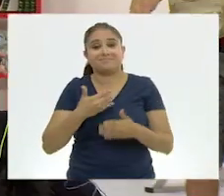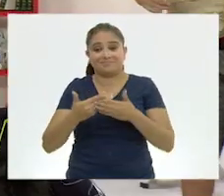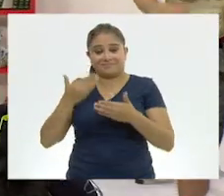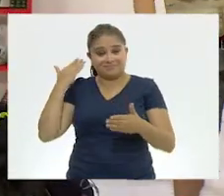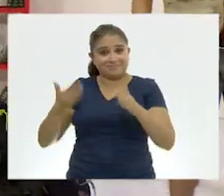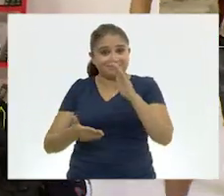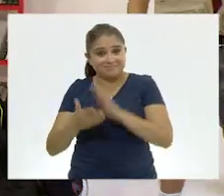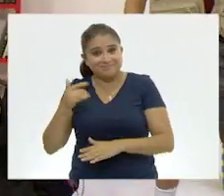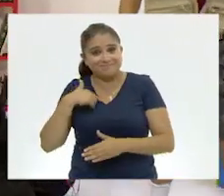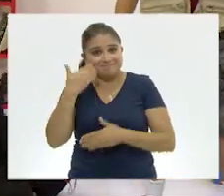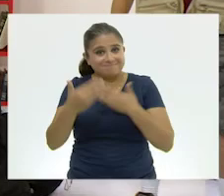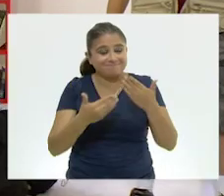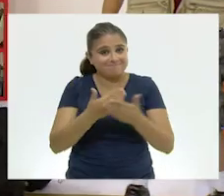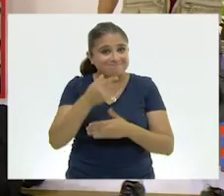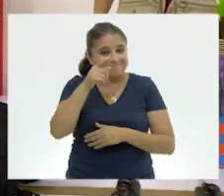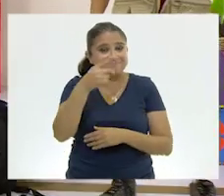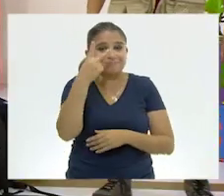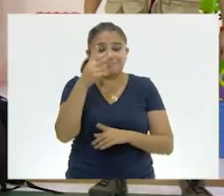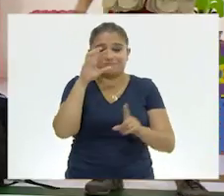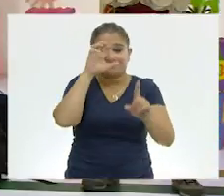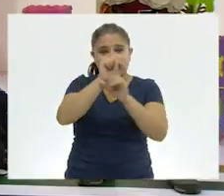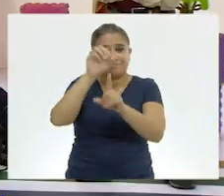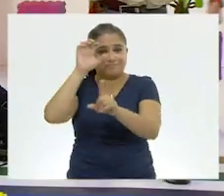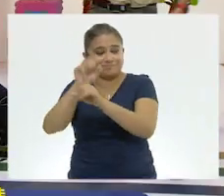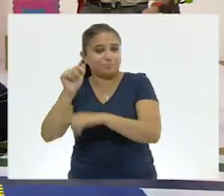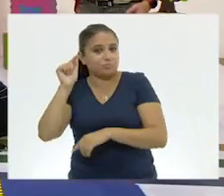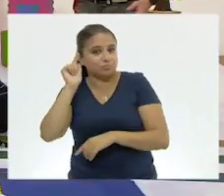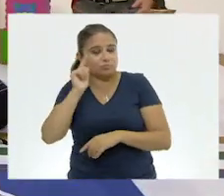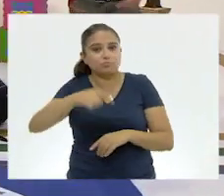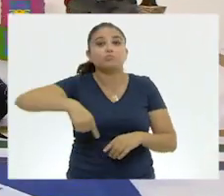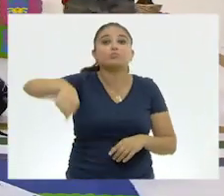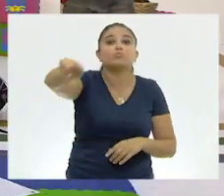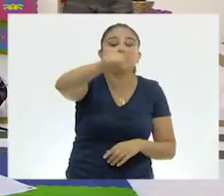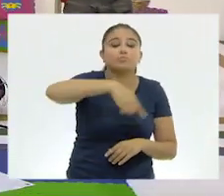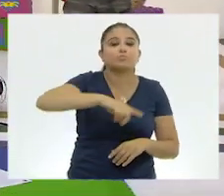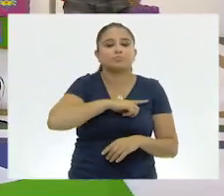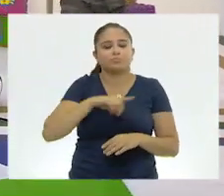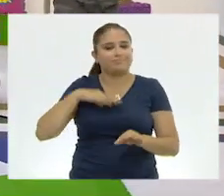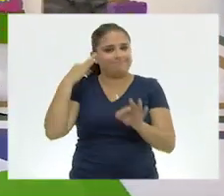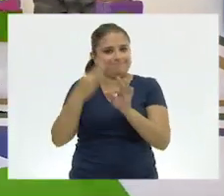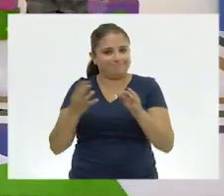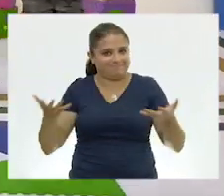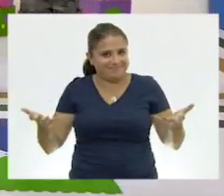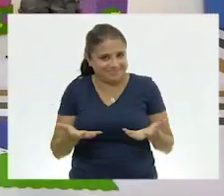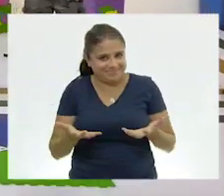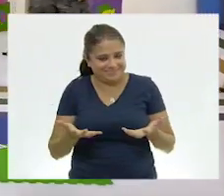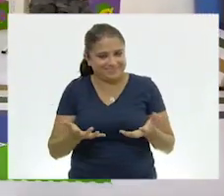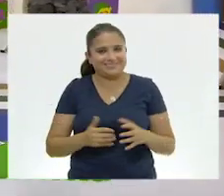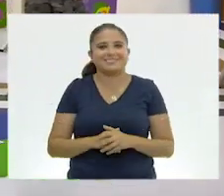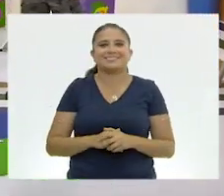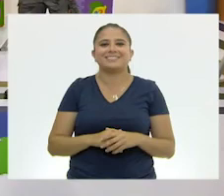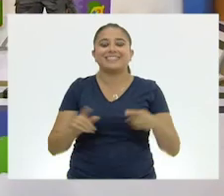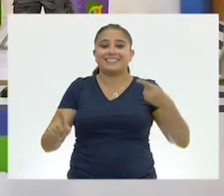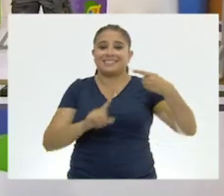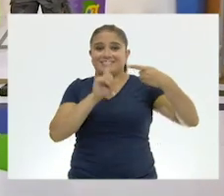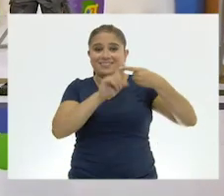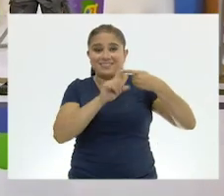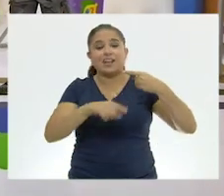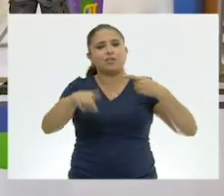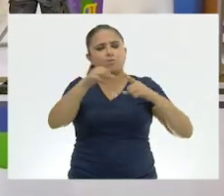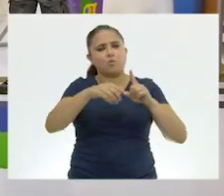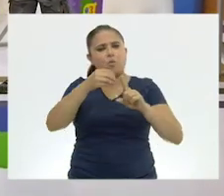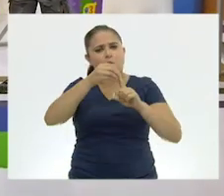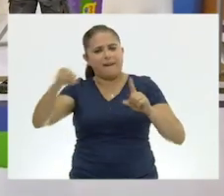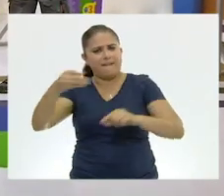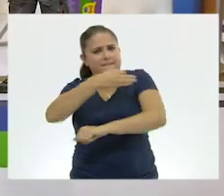de irnos les propongo los dos retos que espero que todas y todas quieran realizar? ¡Sí! Uno,